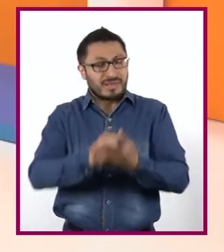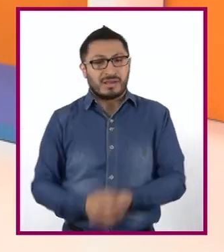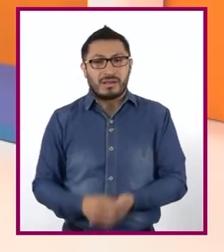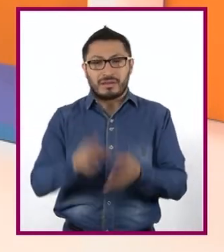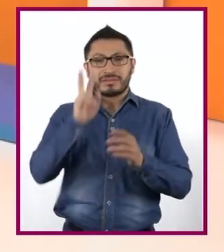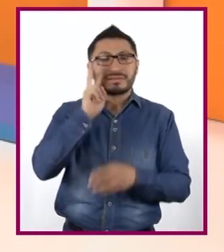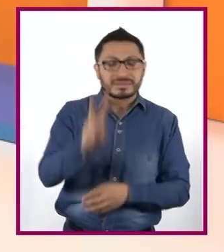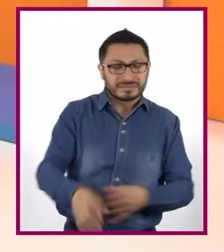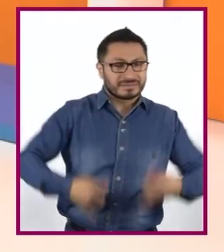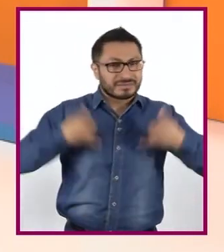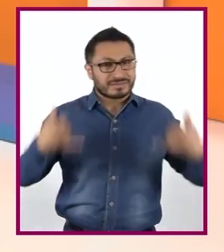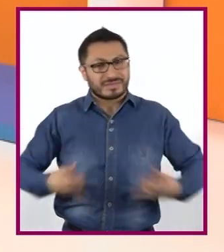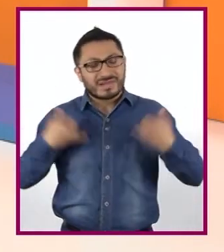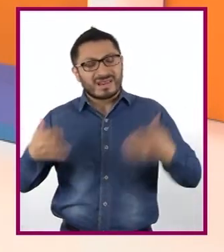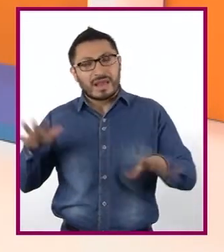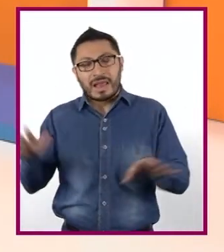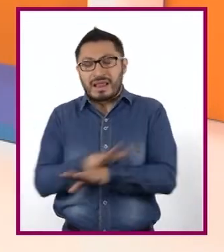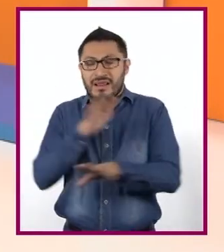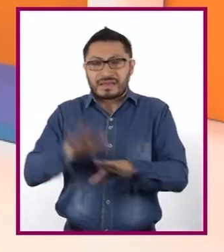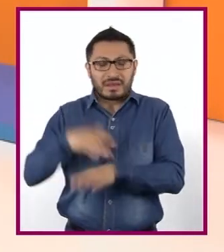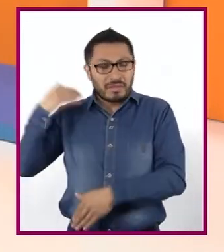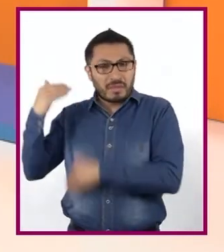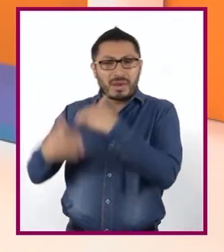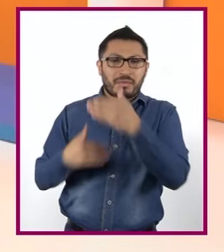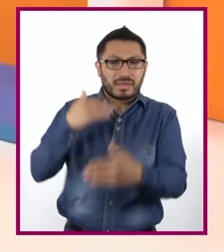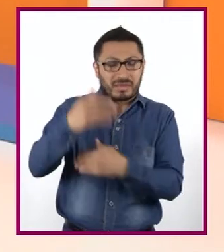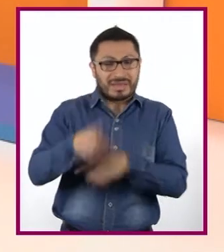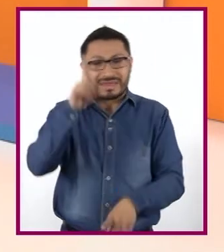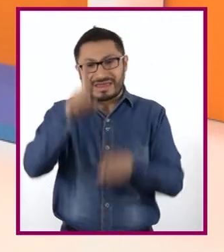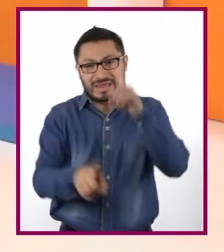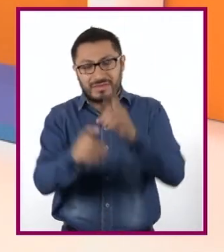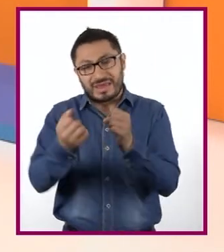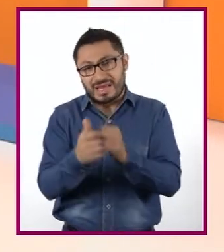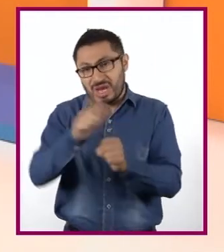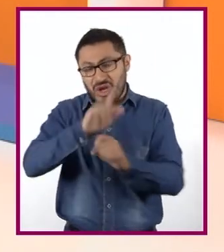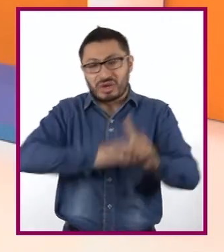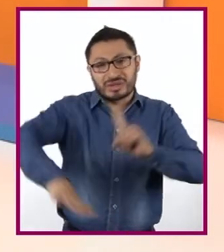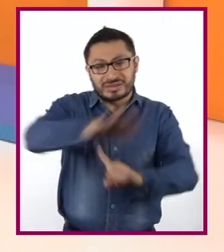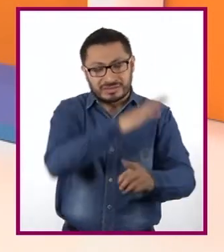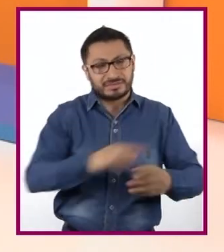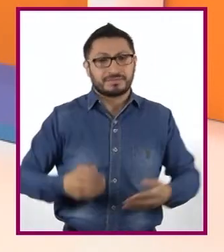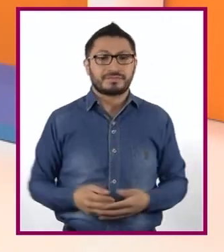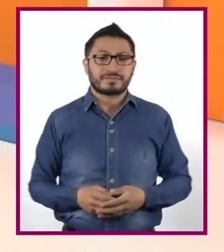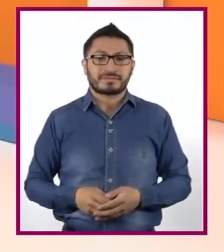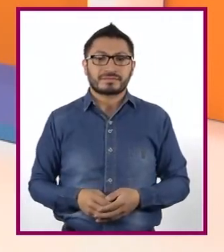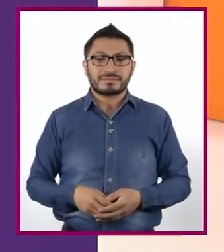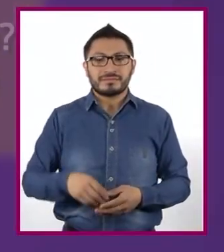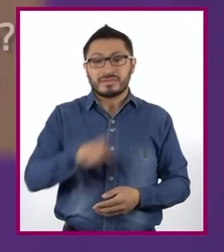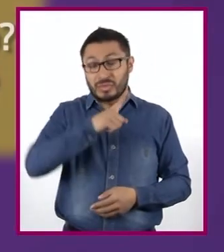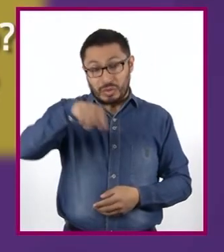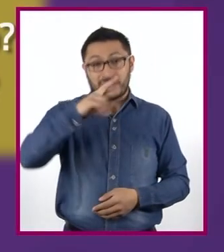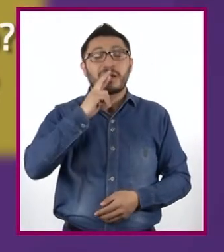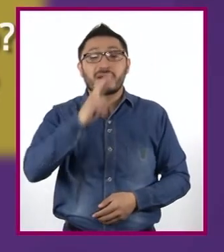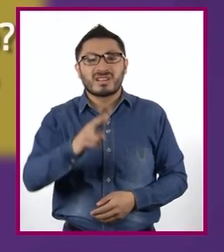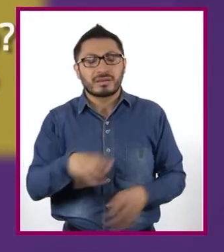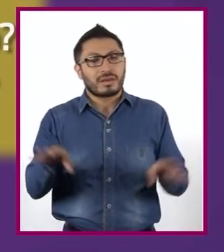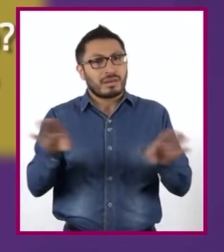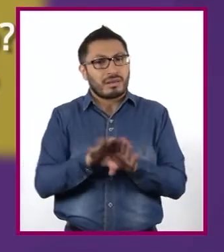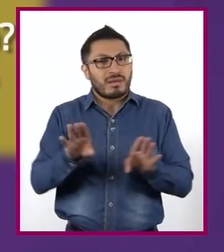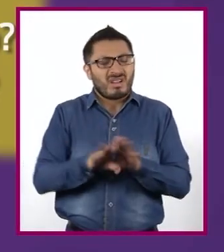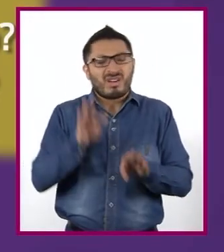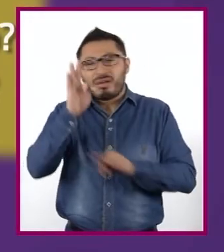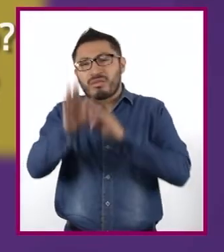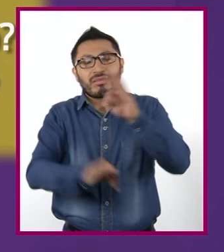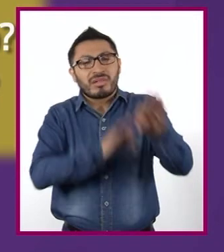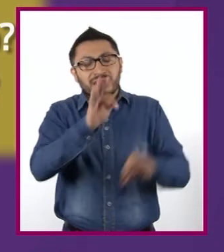cambia con el tiempo y las condiciones de la sociedad. Hagamos un ejercicio de comparación. Respondan primero, ¿cómo los tratan